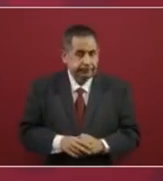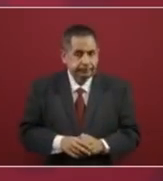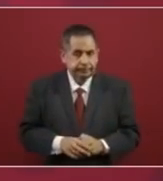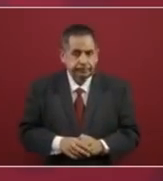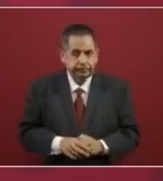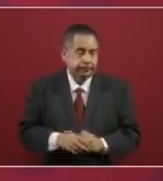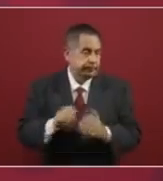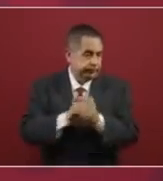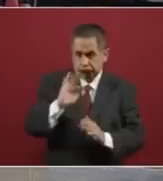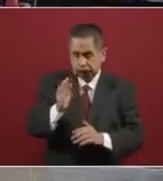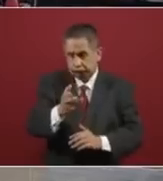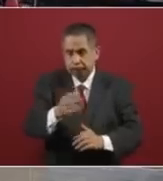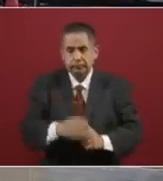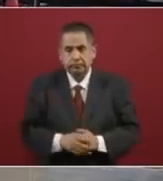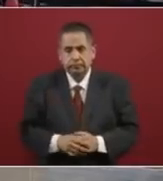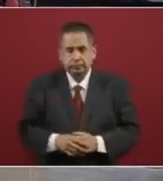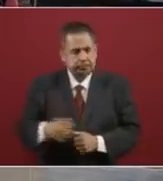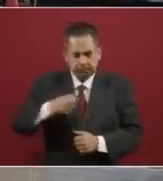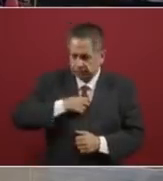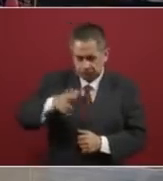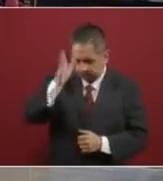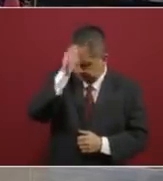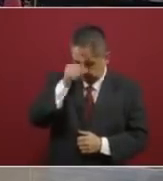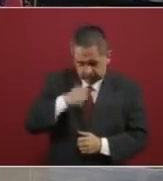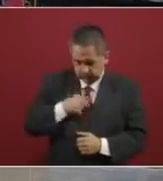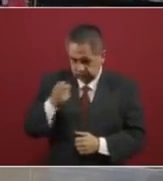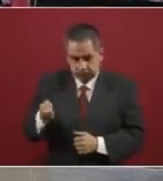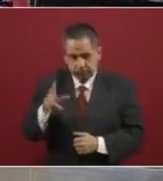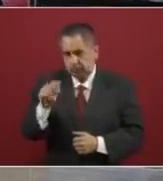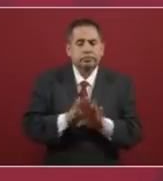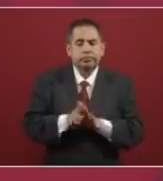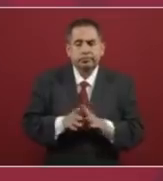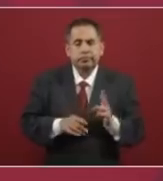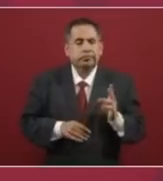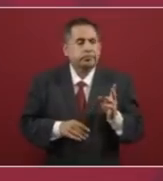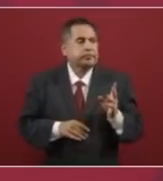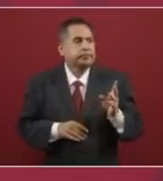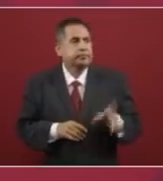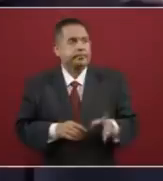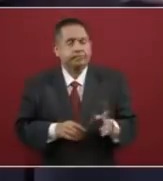un equilibrio en los precios de energéticos. Vamos a